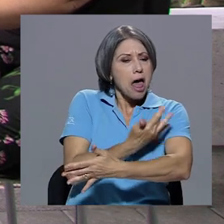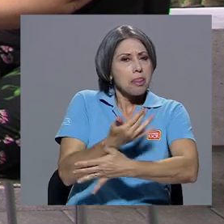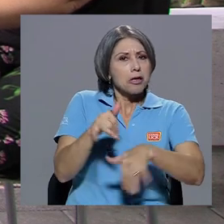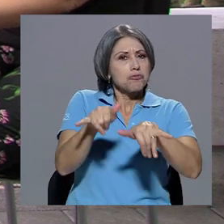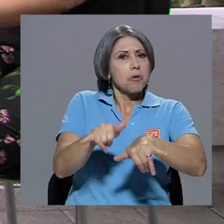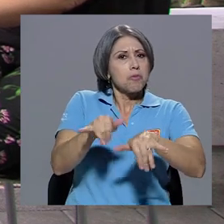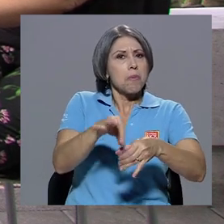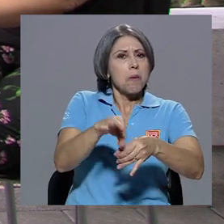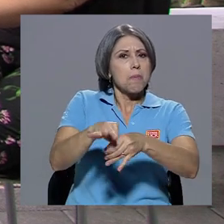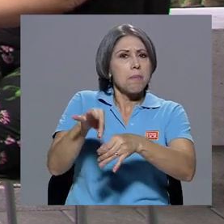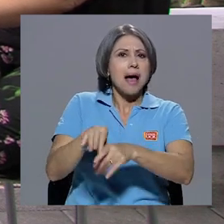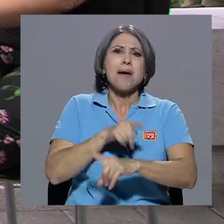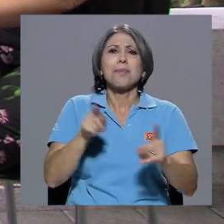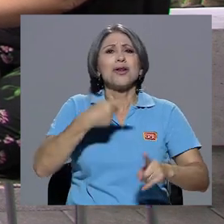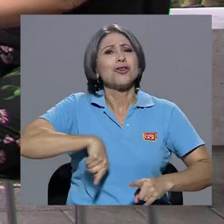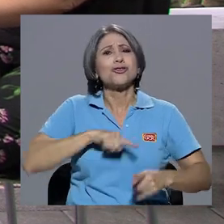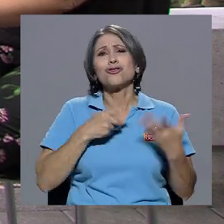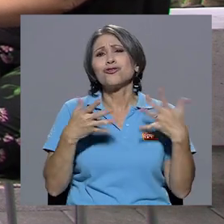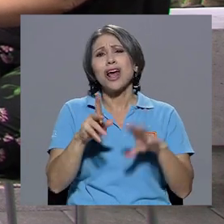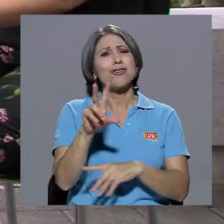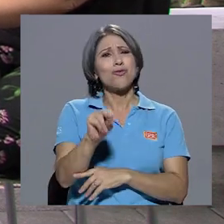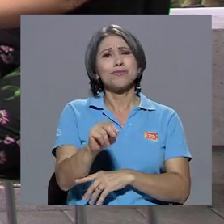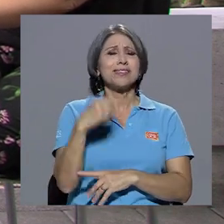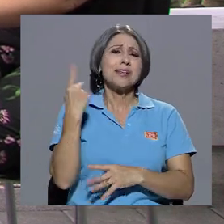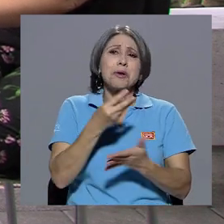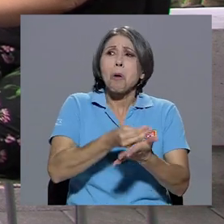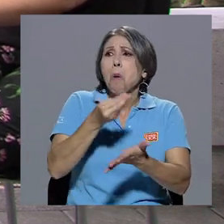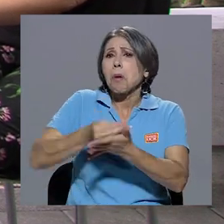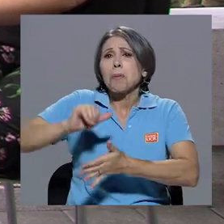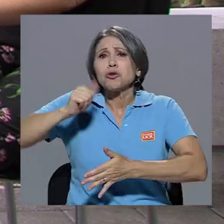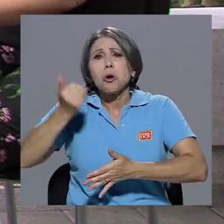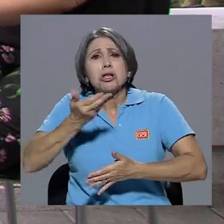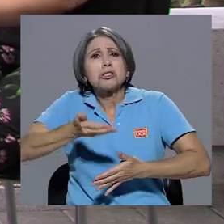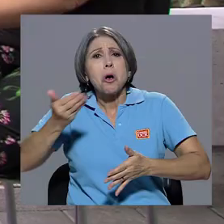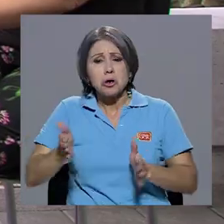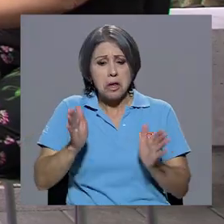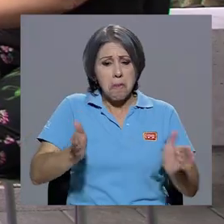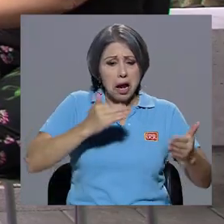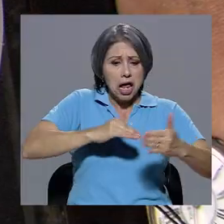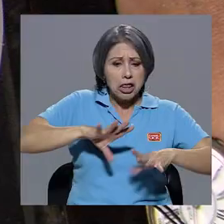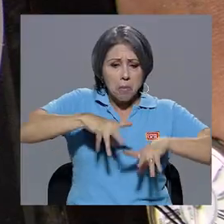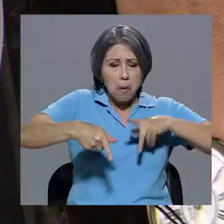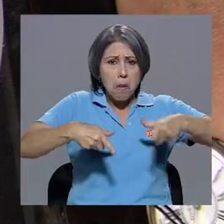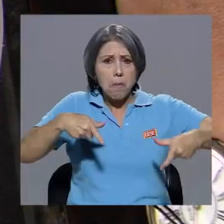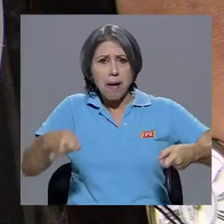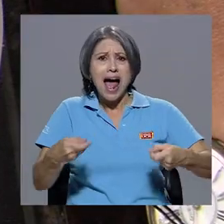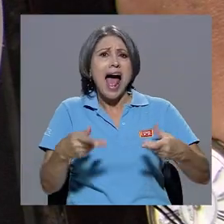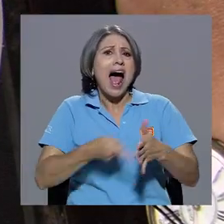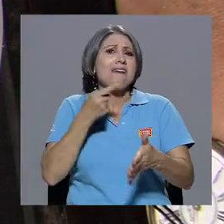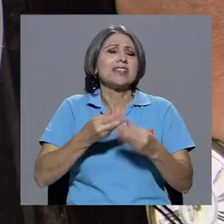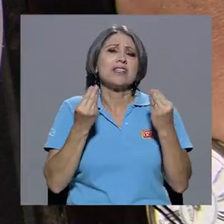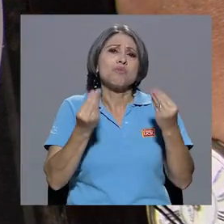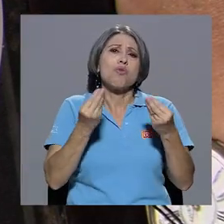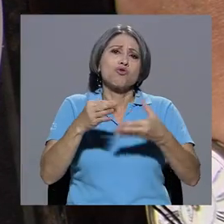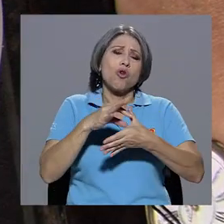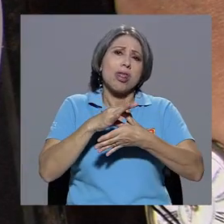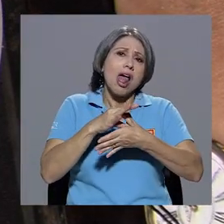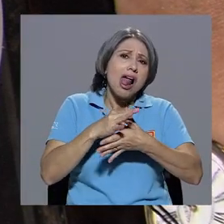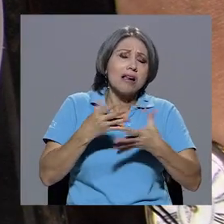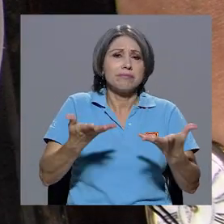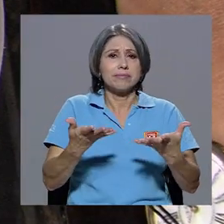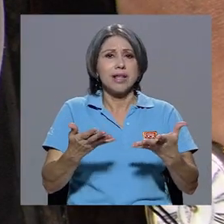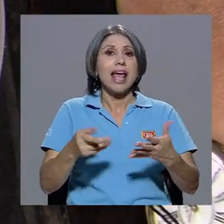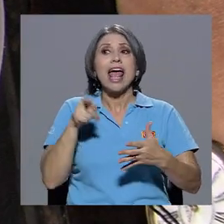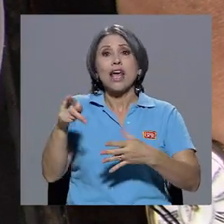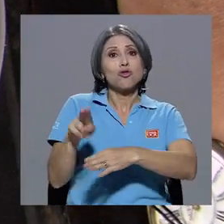largo del tiempo y comemos cosas cada vez que vienen de afuera, demasiado lejos, desvitalizadas o ultraprocesadas y a veces mucha proteína animal. Ellos usan más que nada